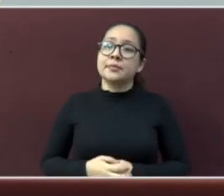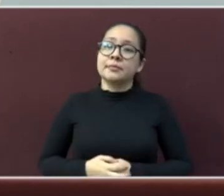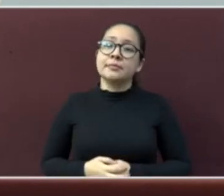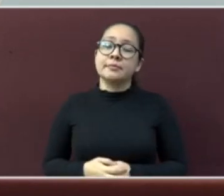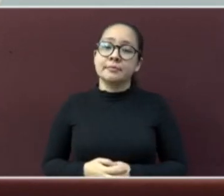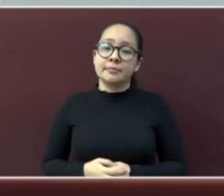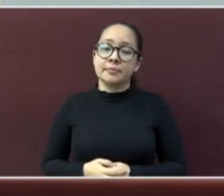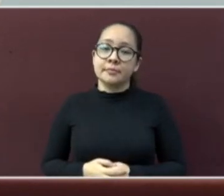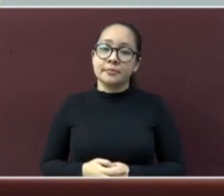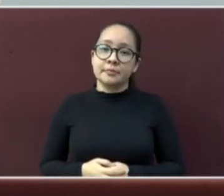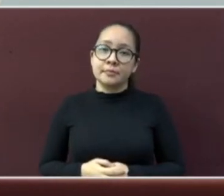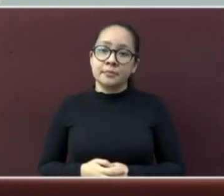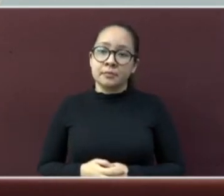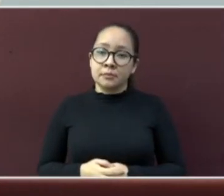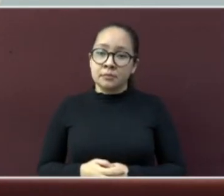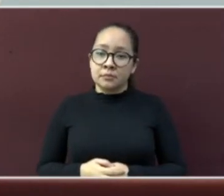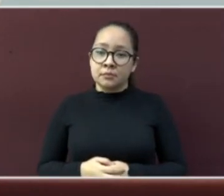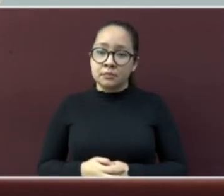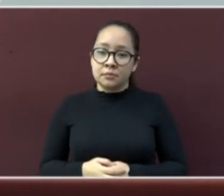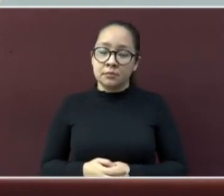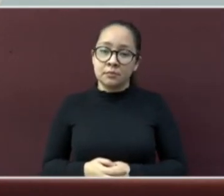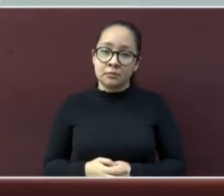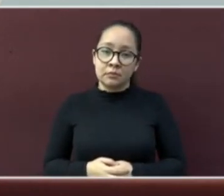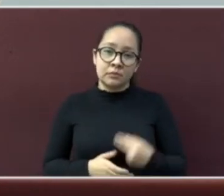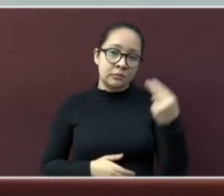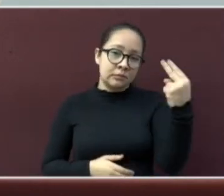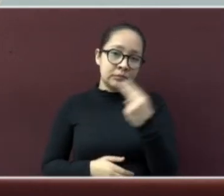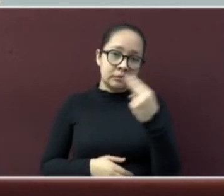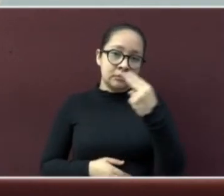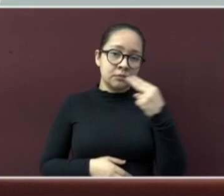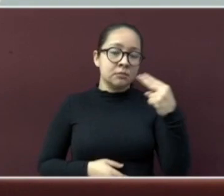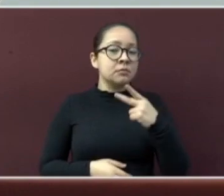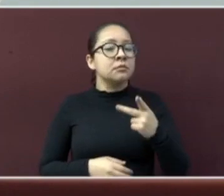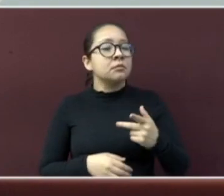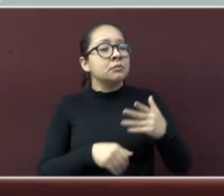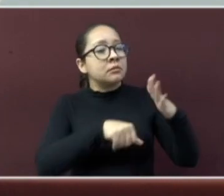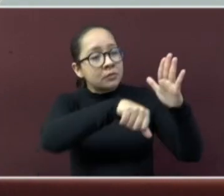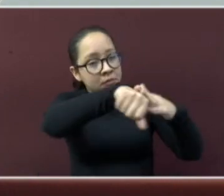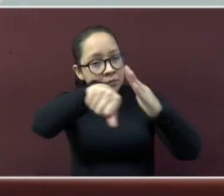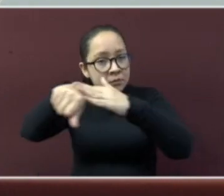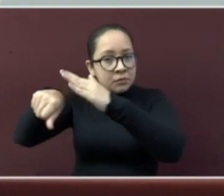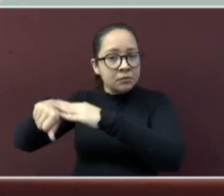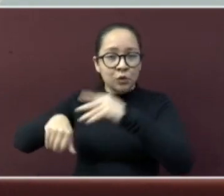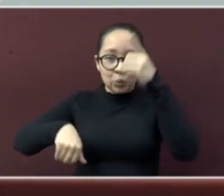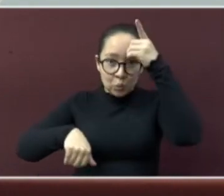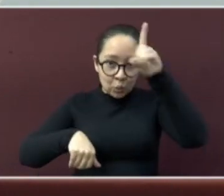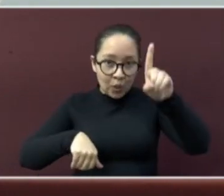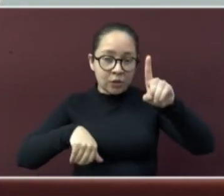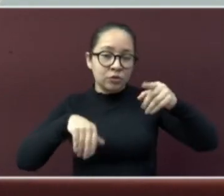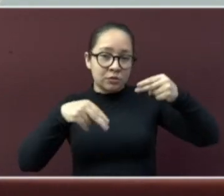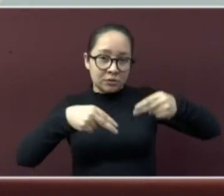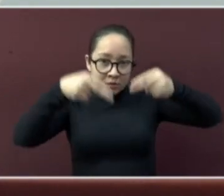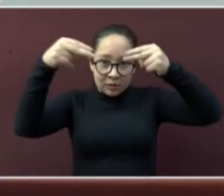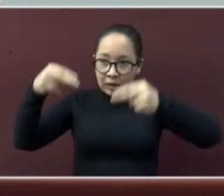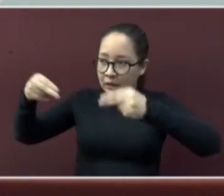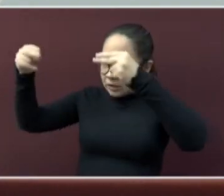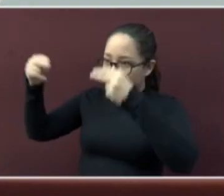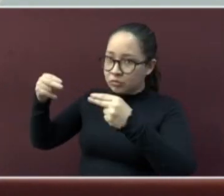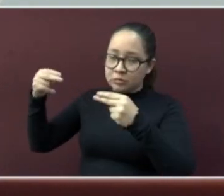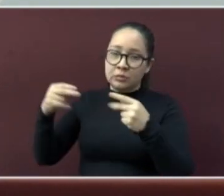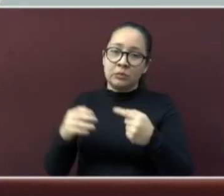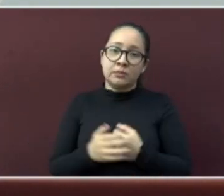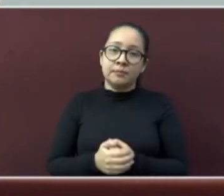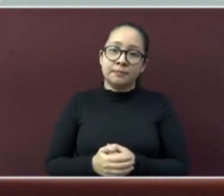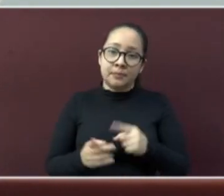el llamado a las alas y los propietarios de establecimientos lo decimos con todas sus letras